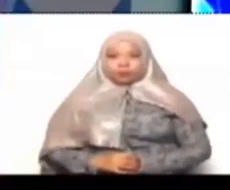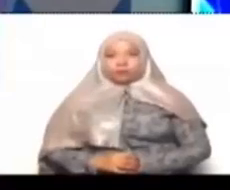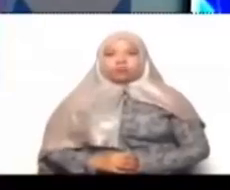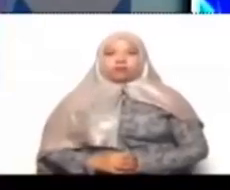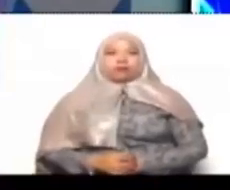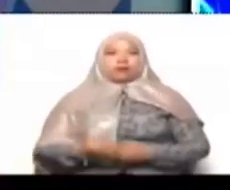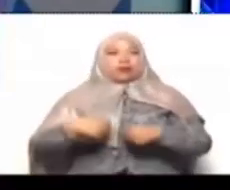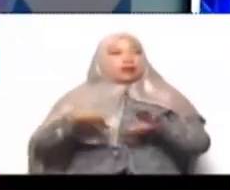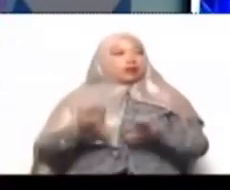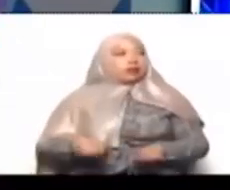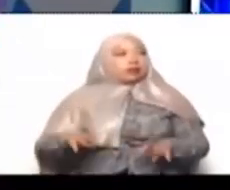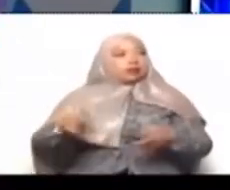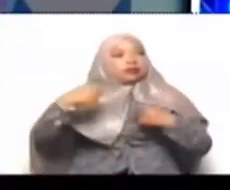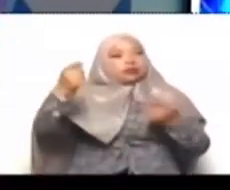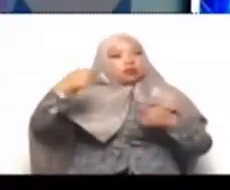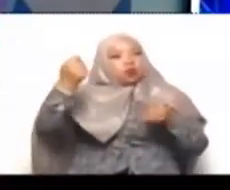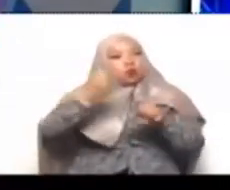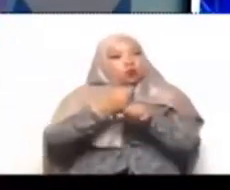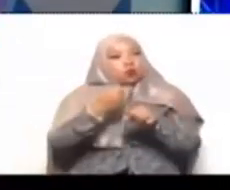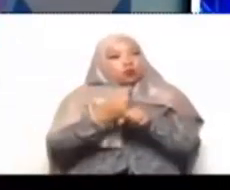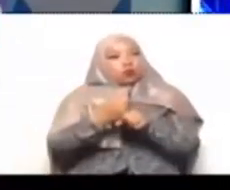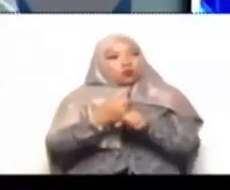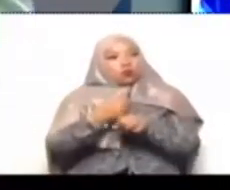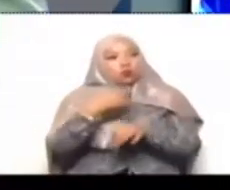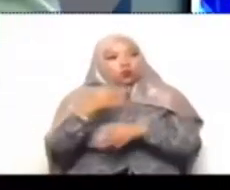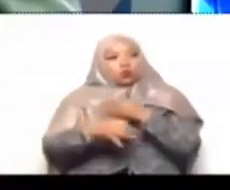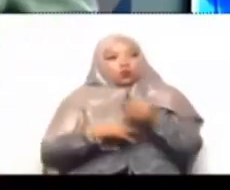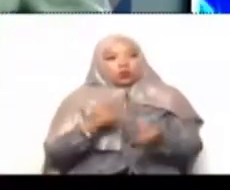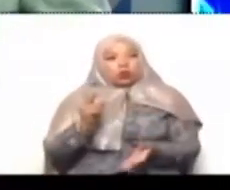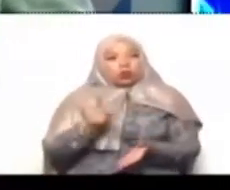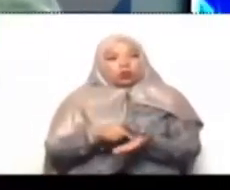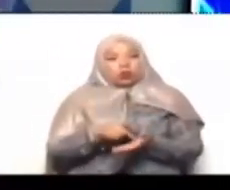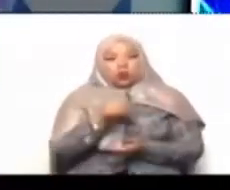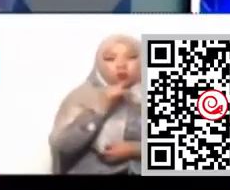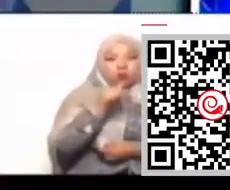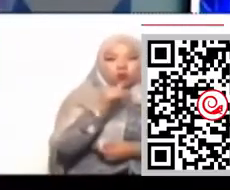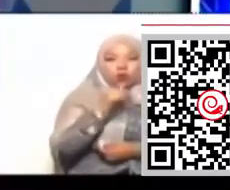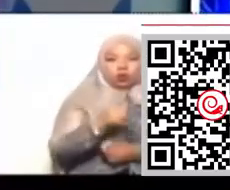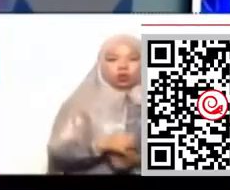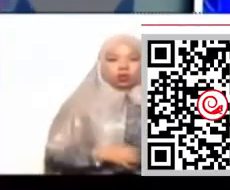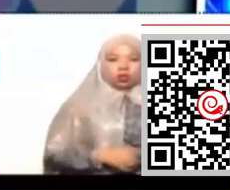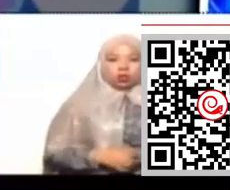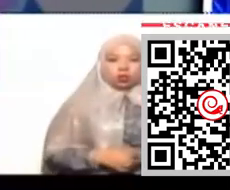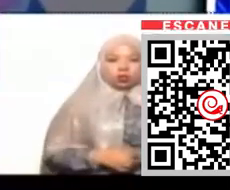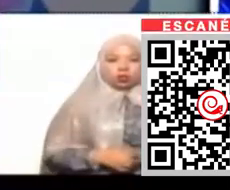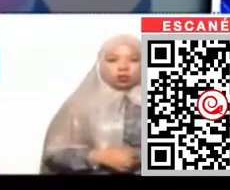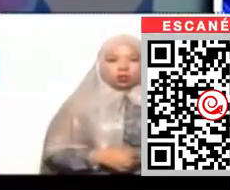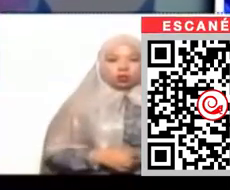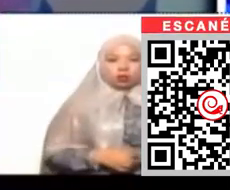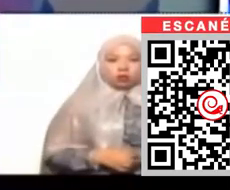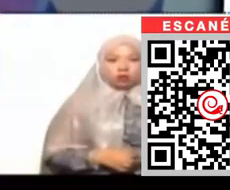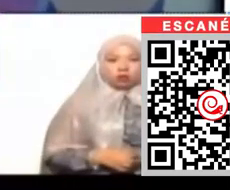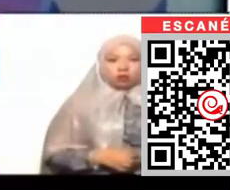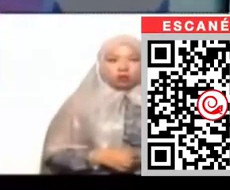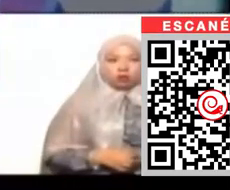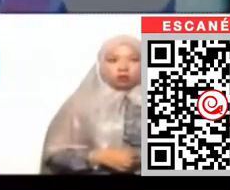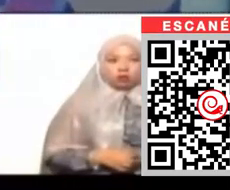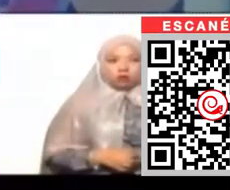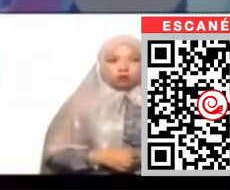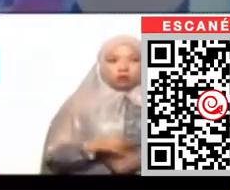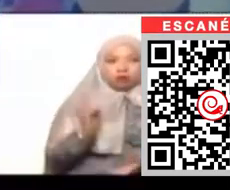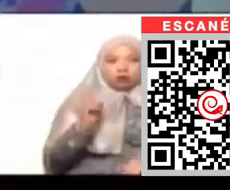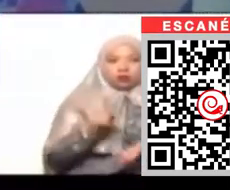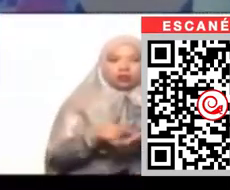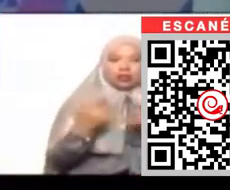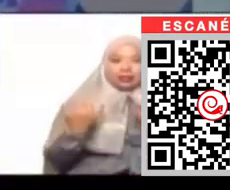Cesen las campañas. Ya ellos siempre, el imperialismo le gusta jugar adelantado, ¿ves? Porque ellos se creen más inteligentes